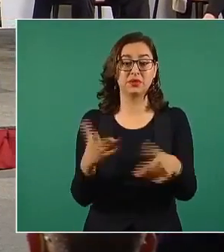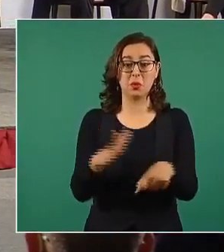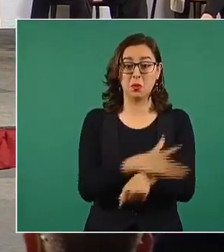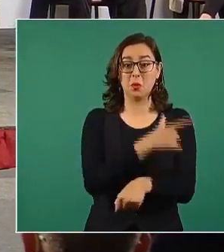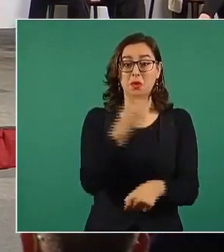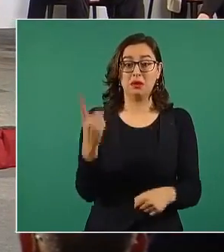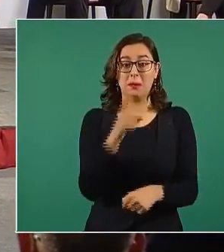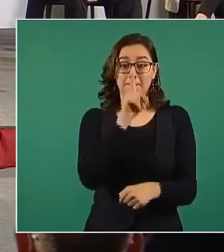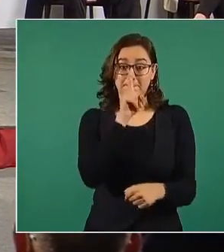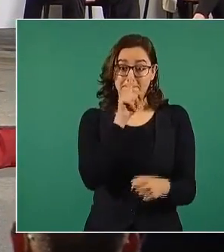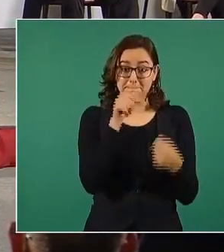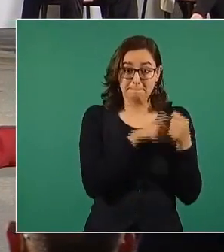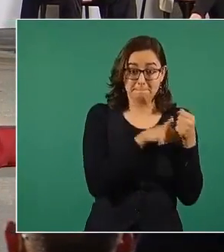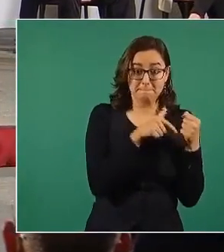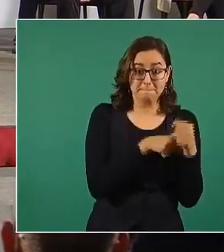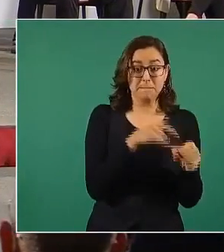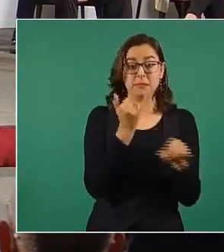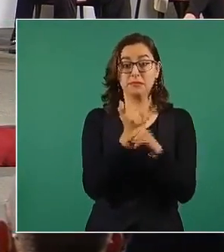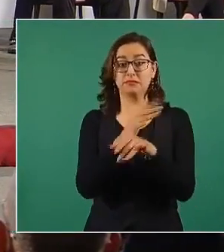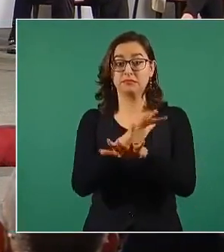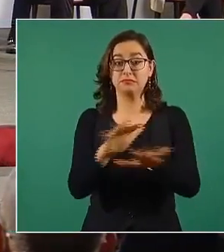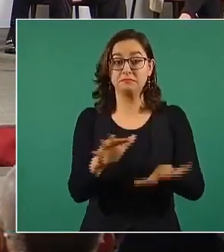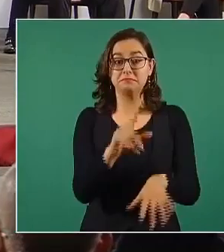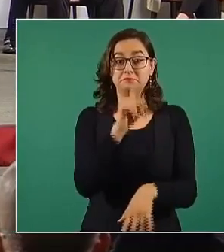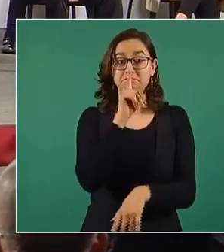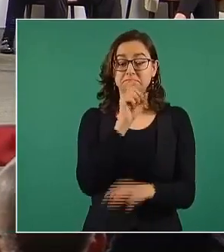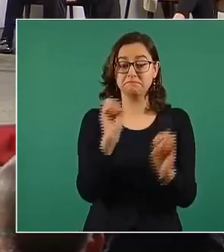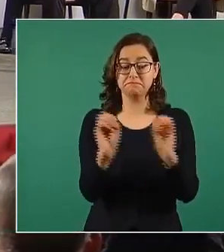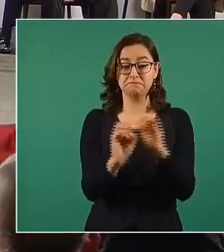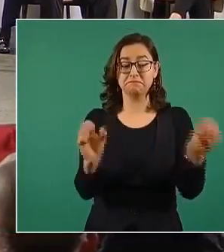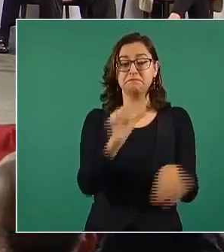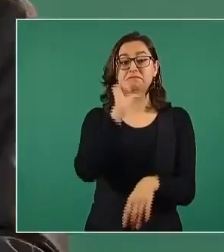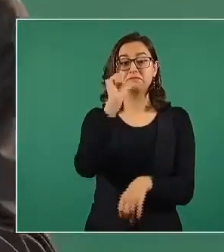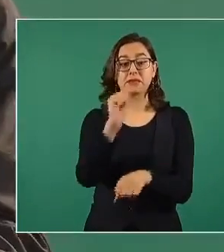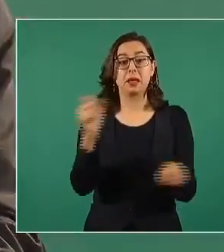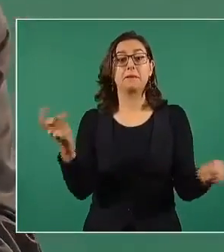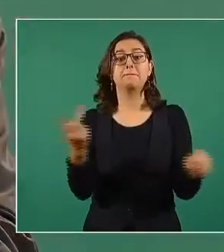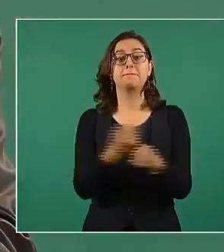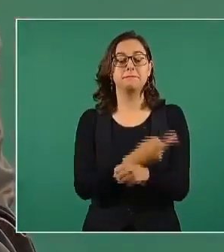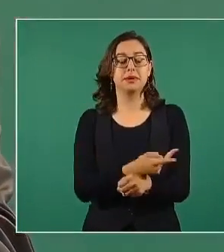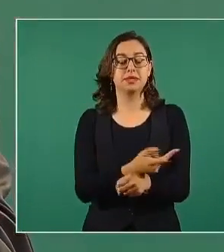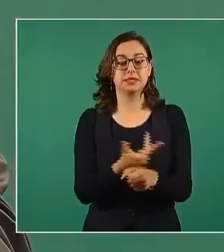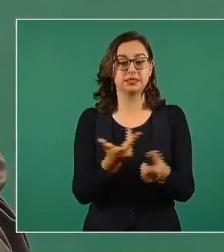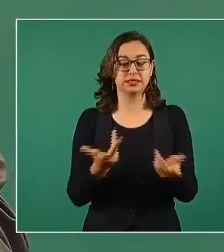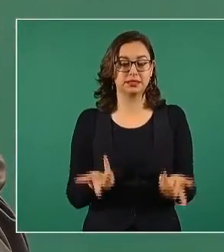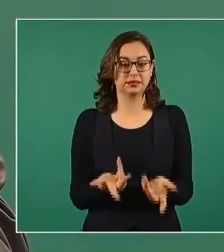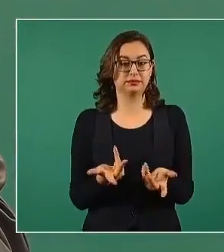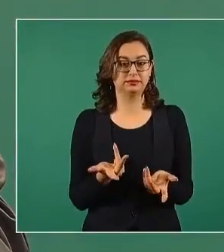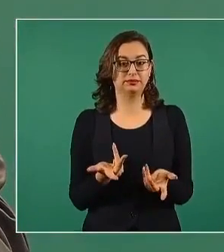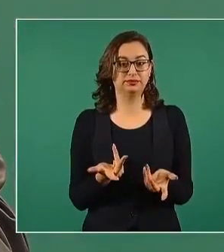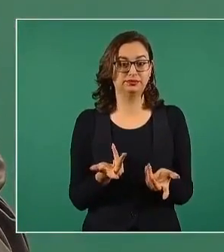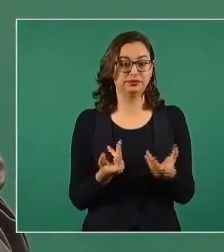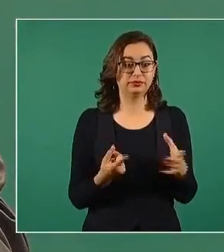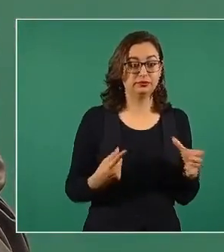si no se informa, hasta los que participaron en estos actos